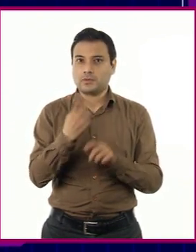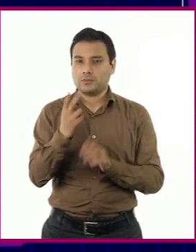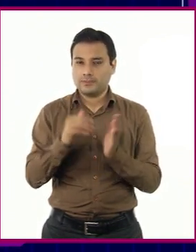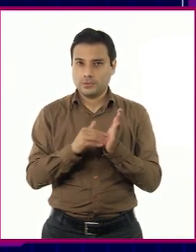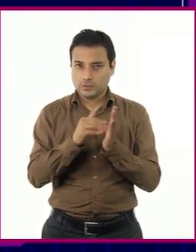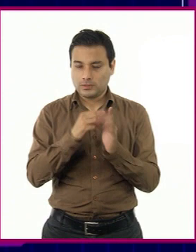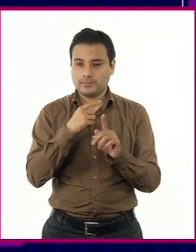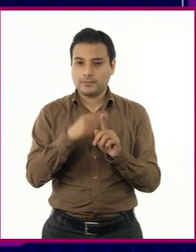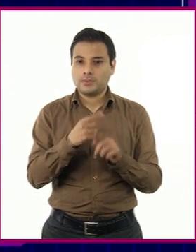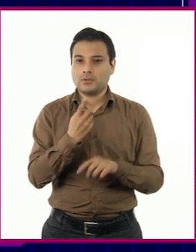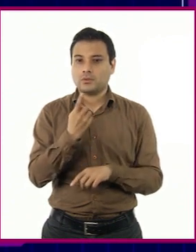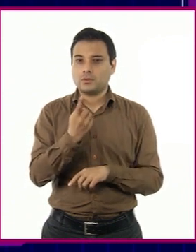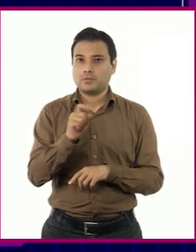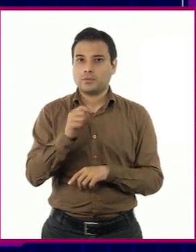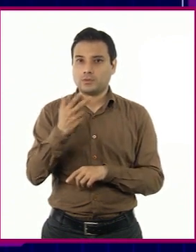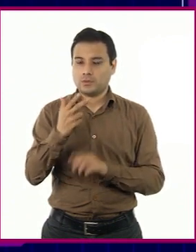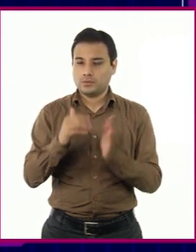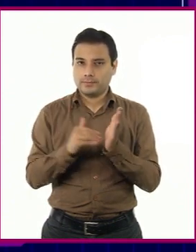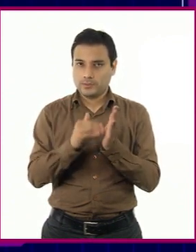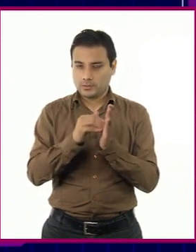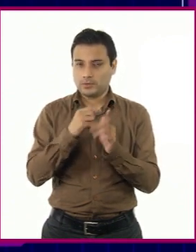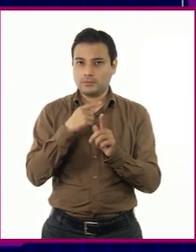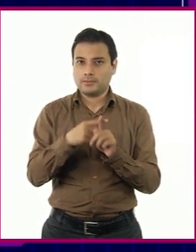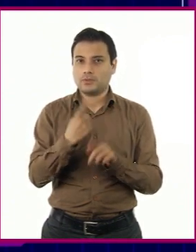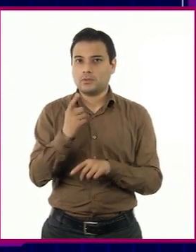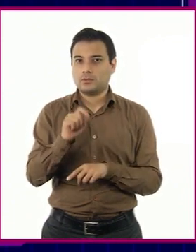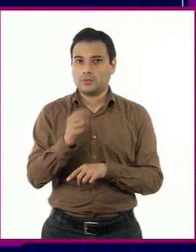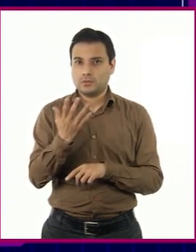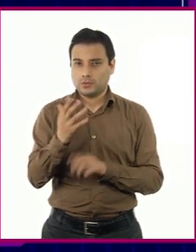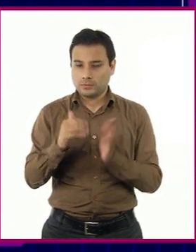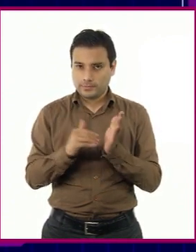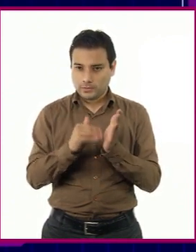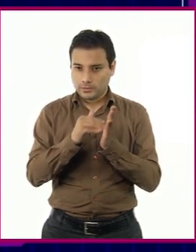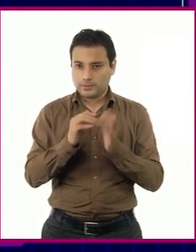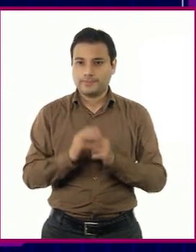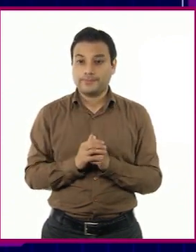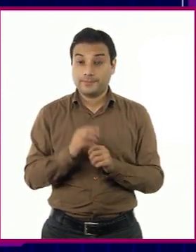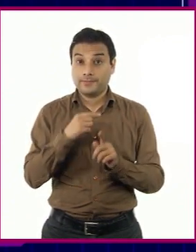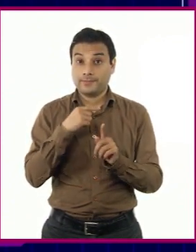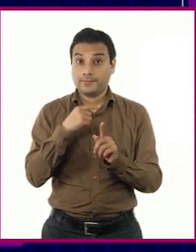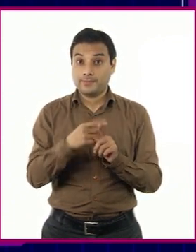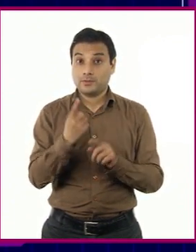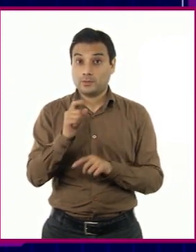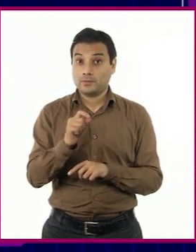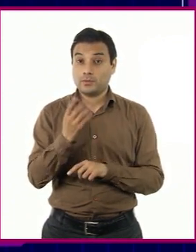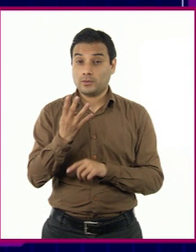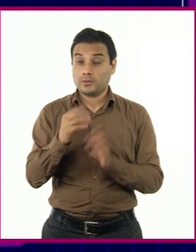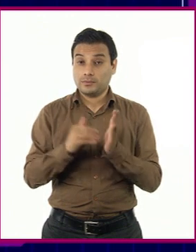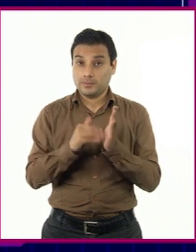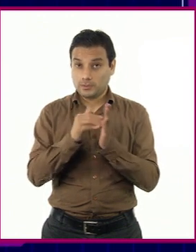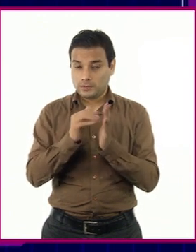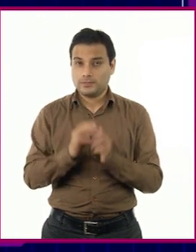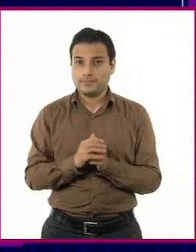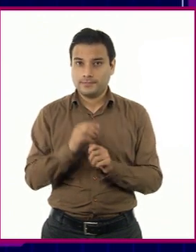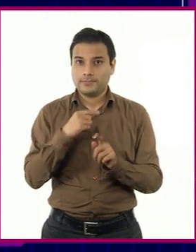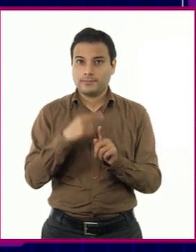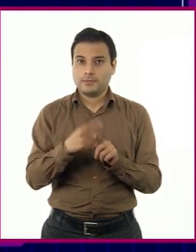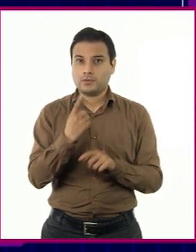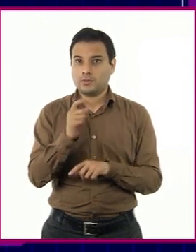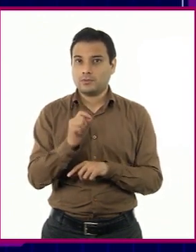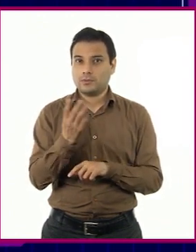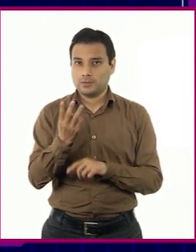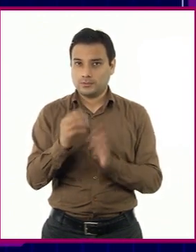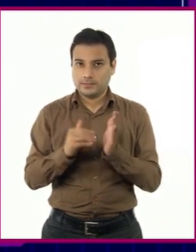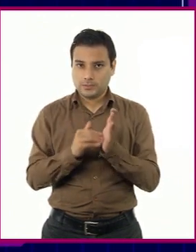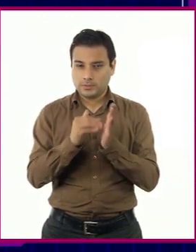más 1.8 millones más 1.5 millones más 1.4 millones más